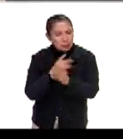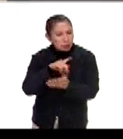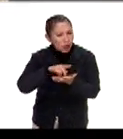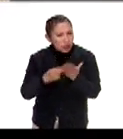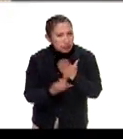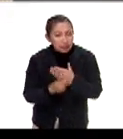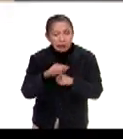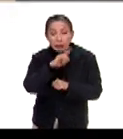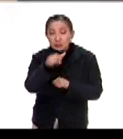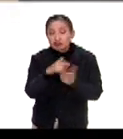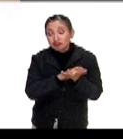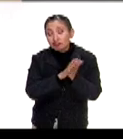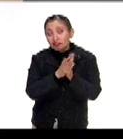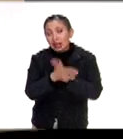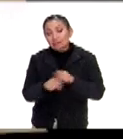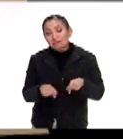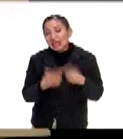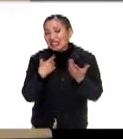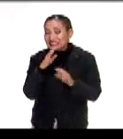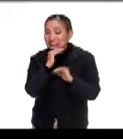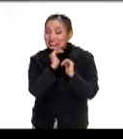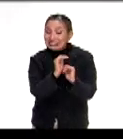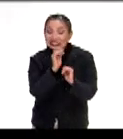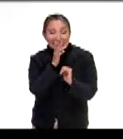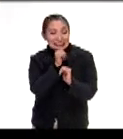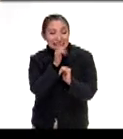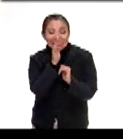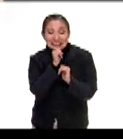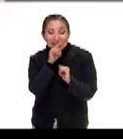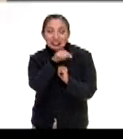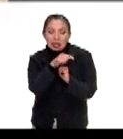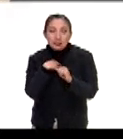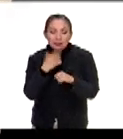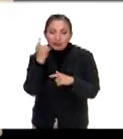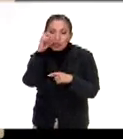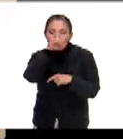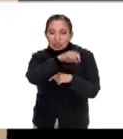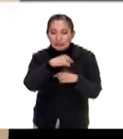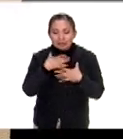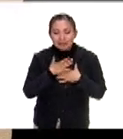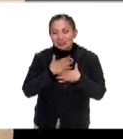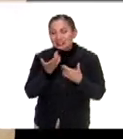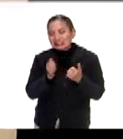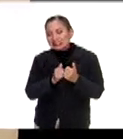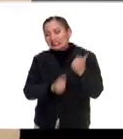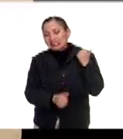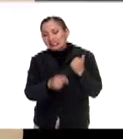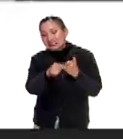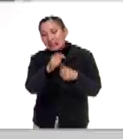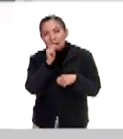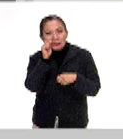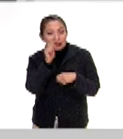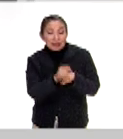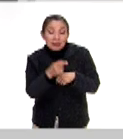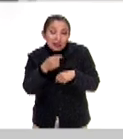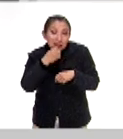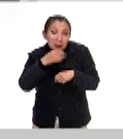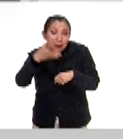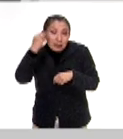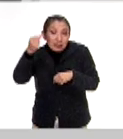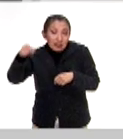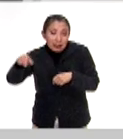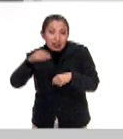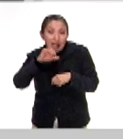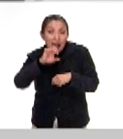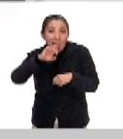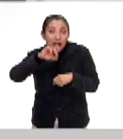proyectos, y de repente él tiene que empezar a poner esos límites. Y yo creo que fue un proceso muy difícil para él, pero creo que al mismo tiempo, pues uno le aprende mucho